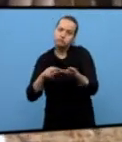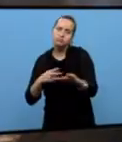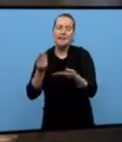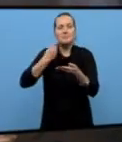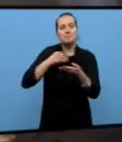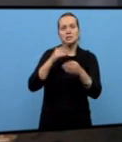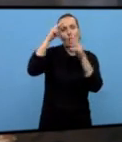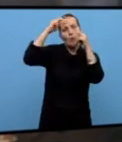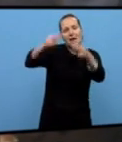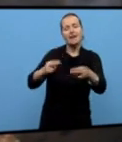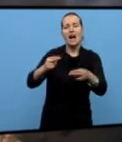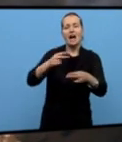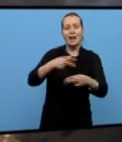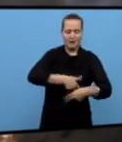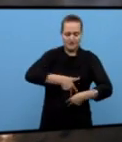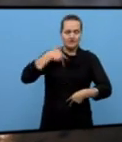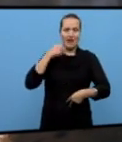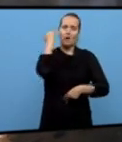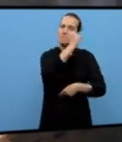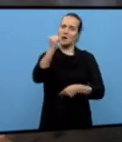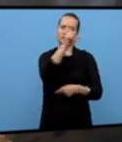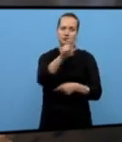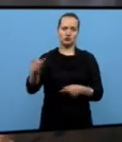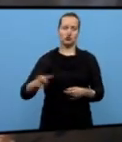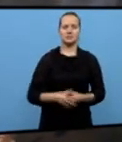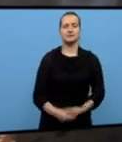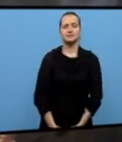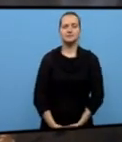fascista. Negra sombra quema